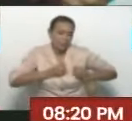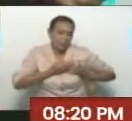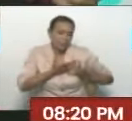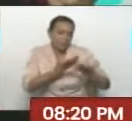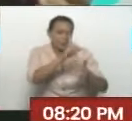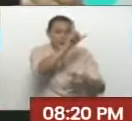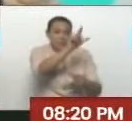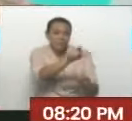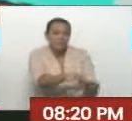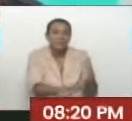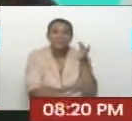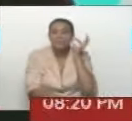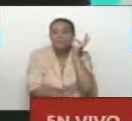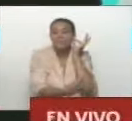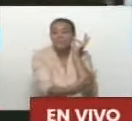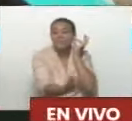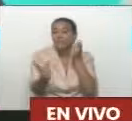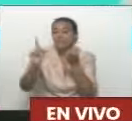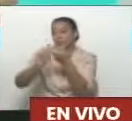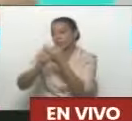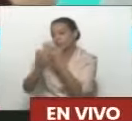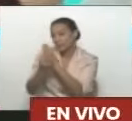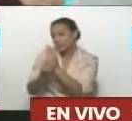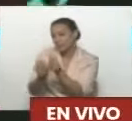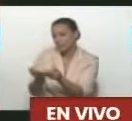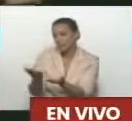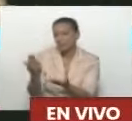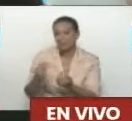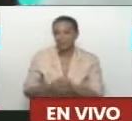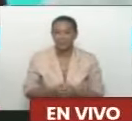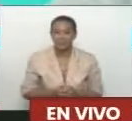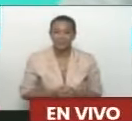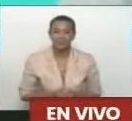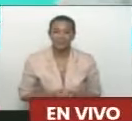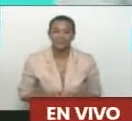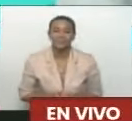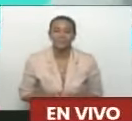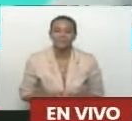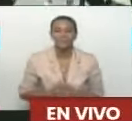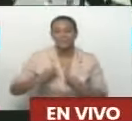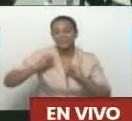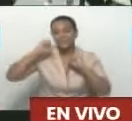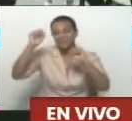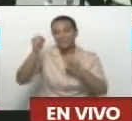para Luisana y amor a Luis Cecilia Cos.